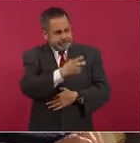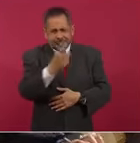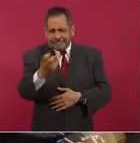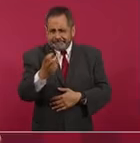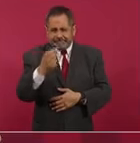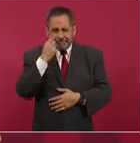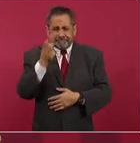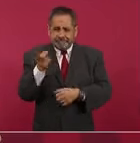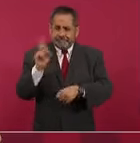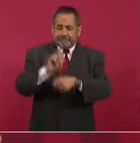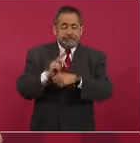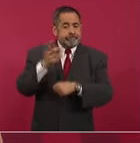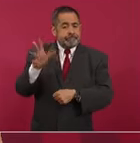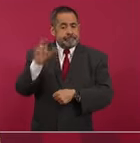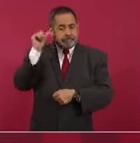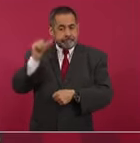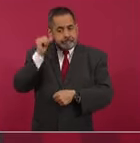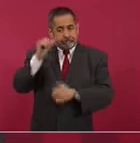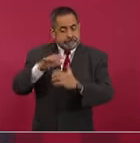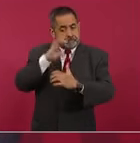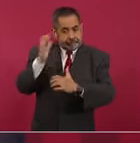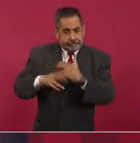el 10 de abril,